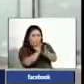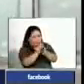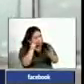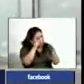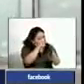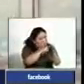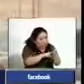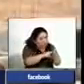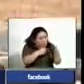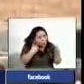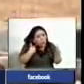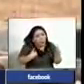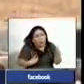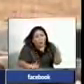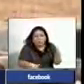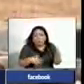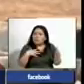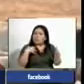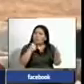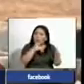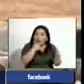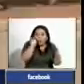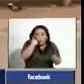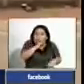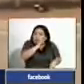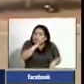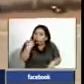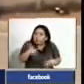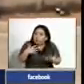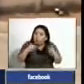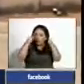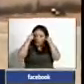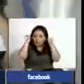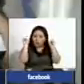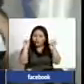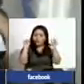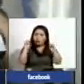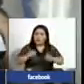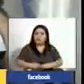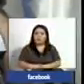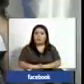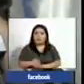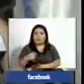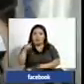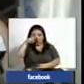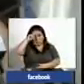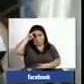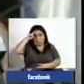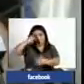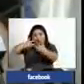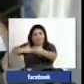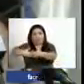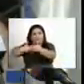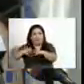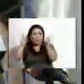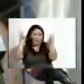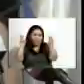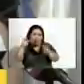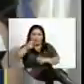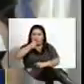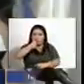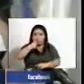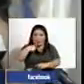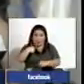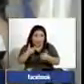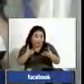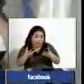presentó desmejoras en su salud, como fiebres y dolores de cabeza. Él trabajando en una empresa farmacéutica, él